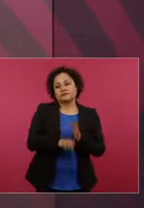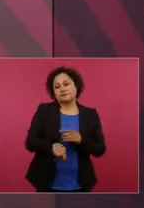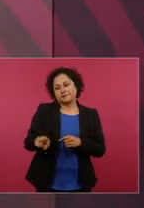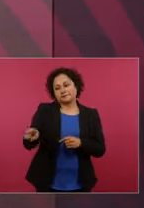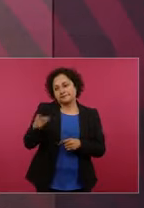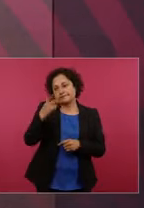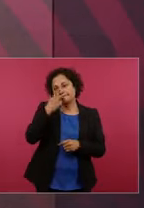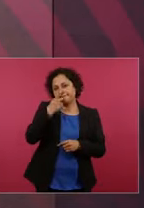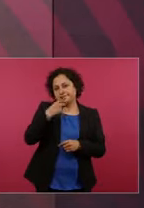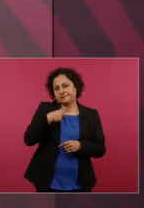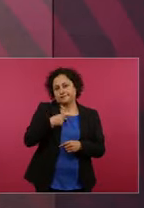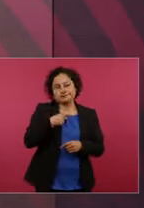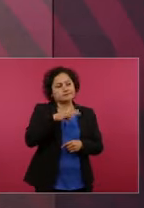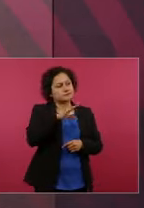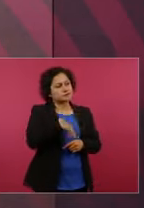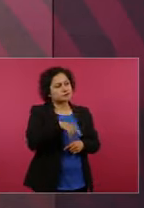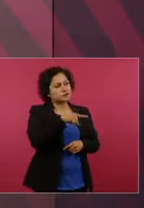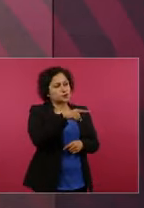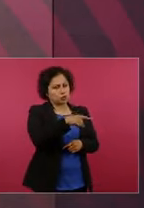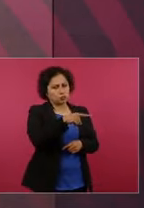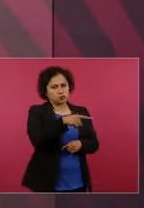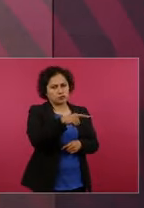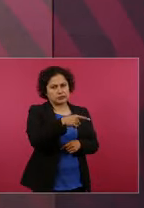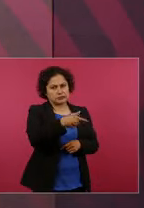usted pidió